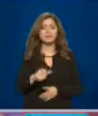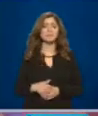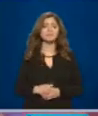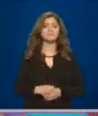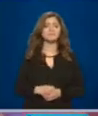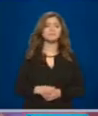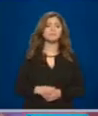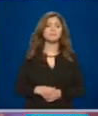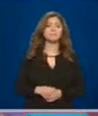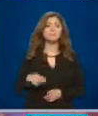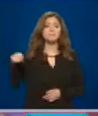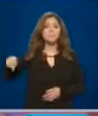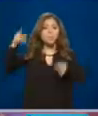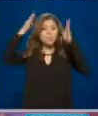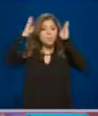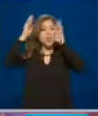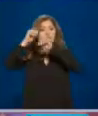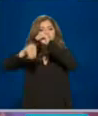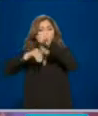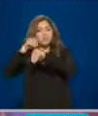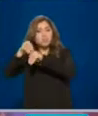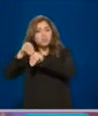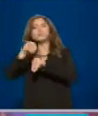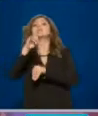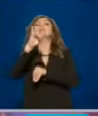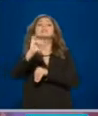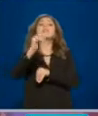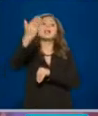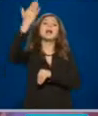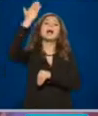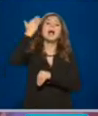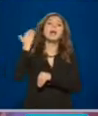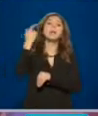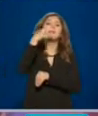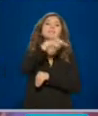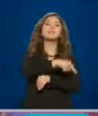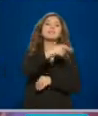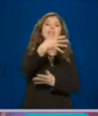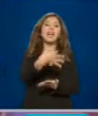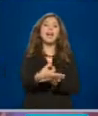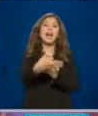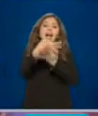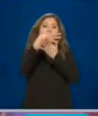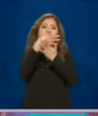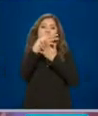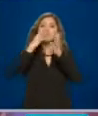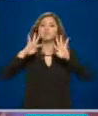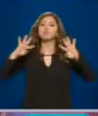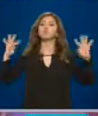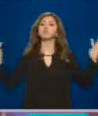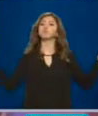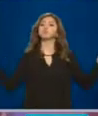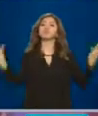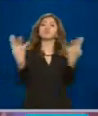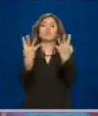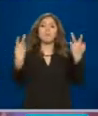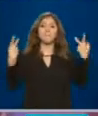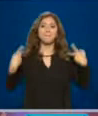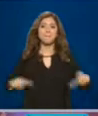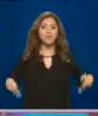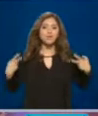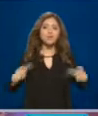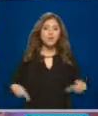Sí, porque, bueno, se acostumbraba a sacar la Eucaristía en procesión pública. Es decir,